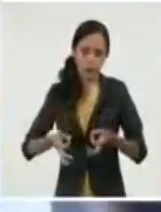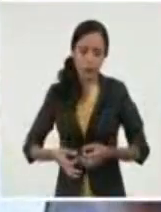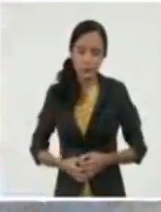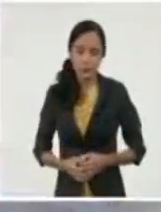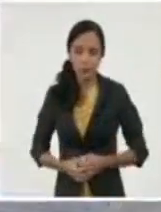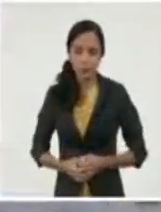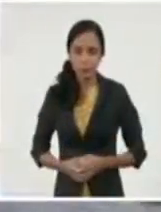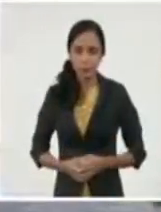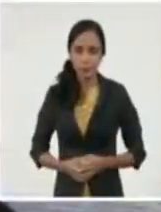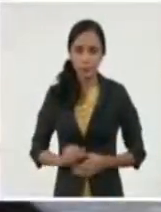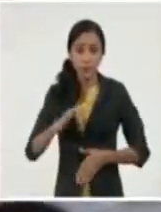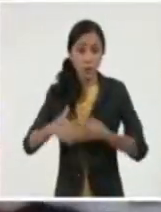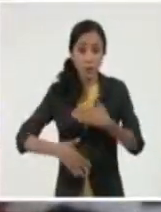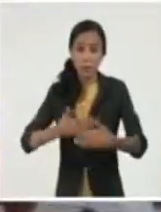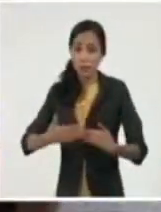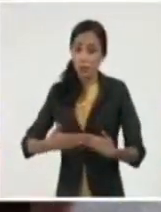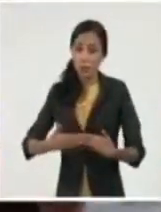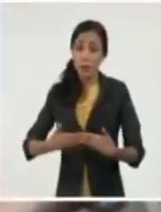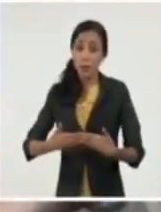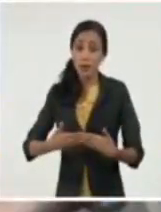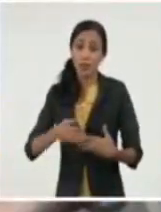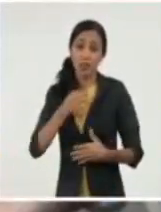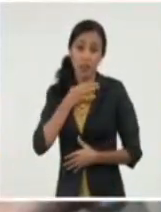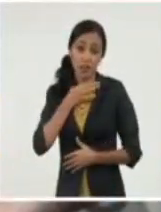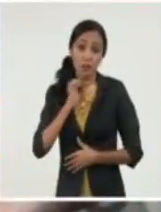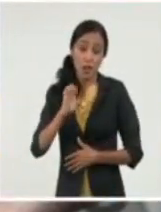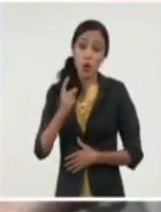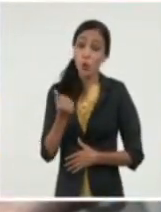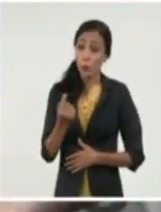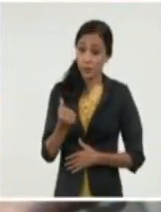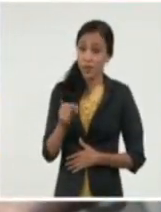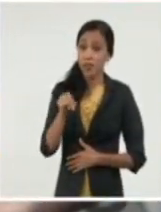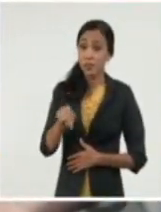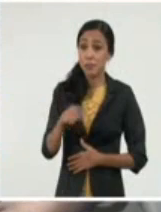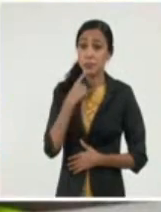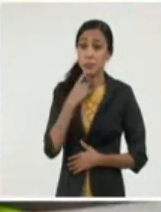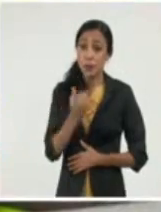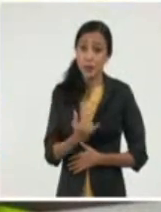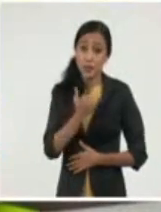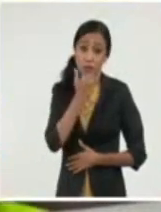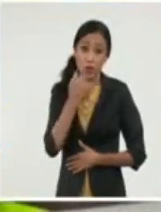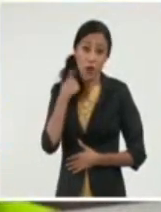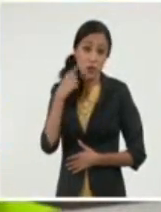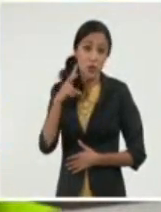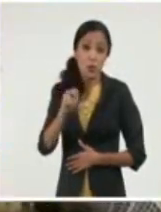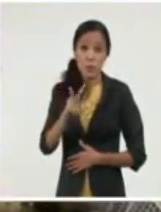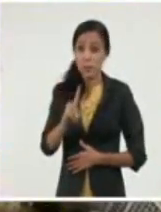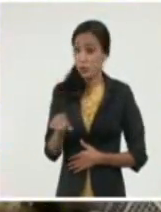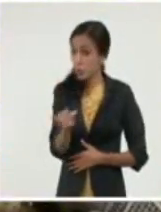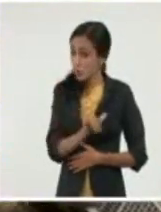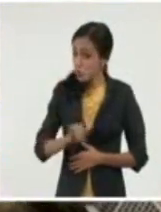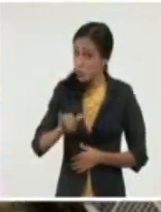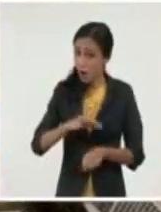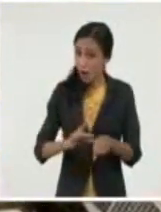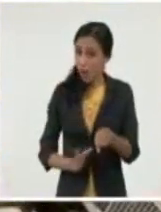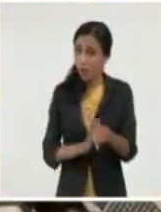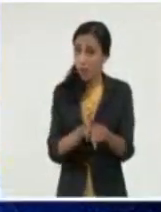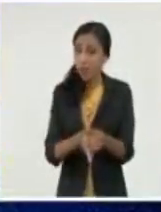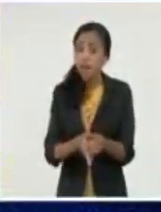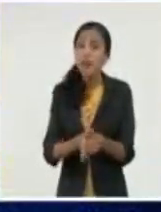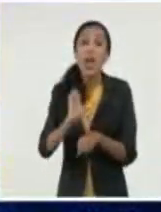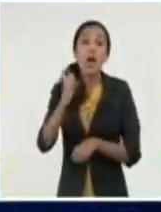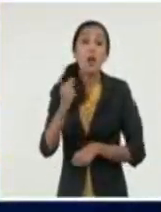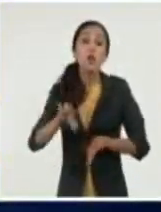La inflación azotó al mundo en el año 2021 como un virus a la par de la COVID-19. Las economías